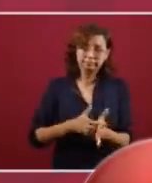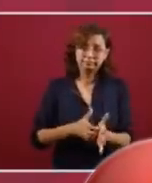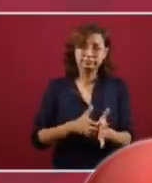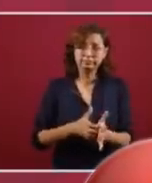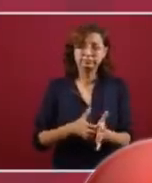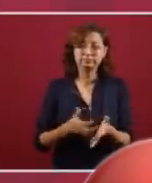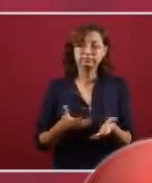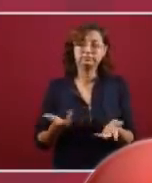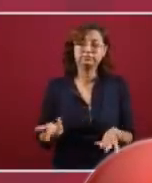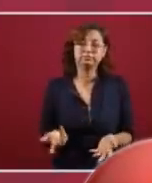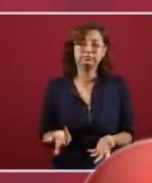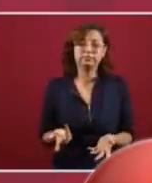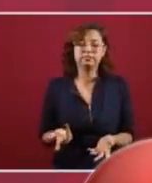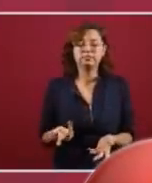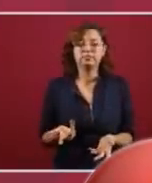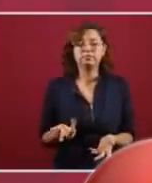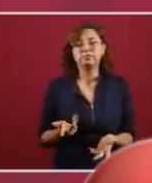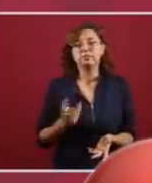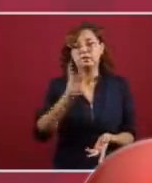son de